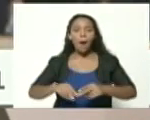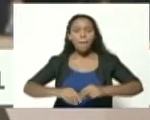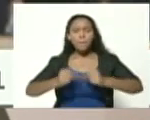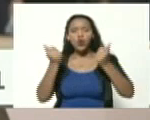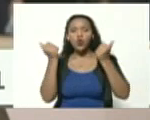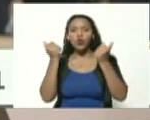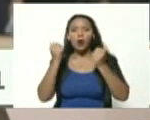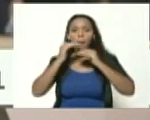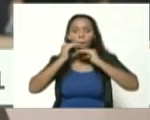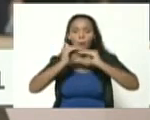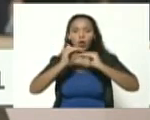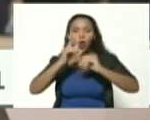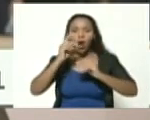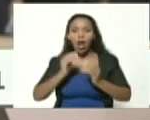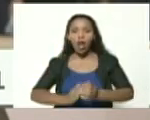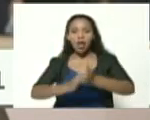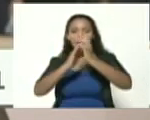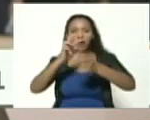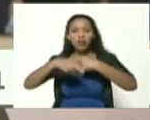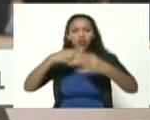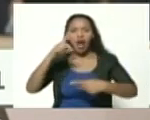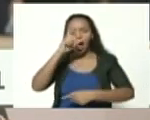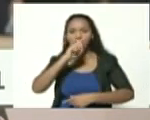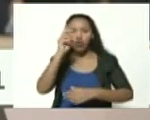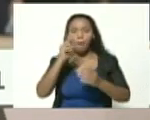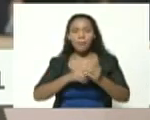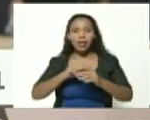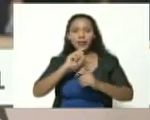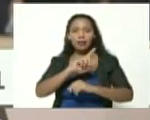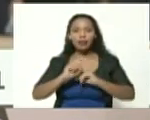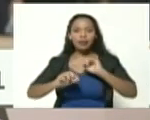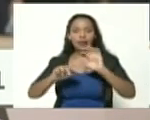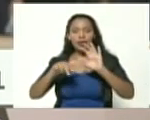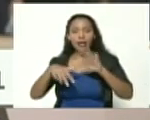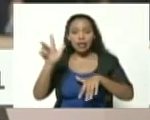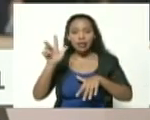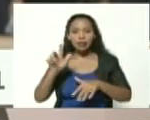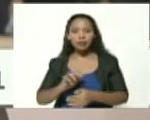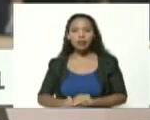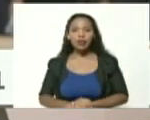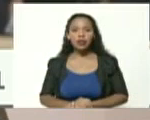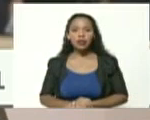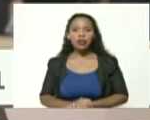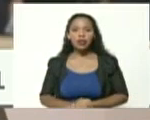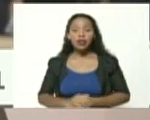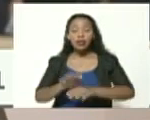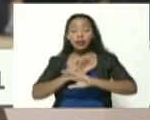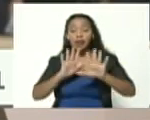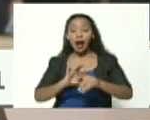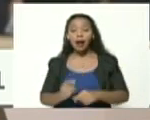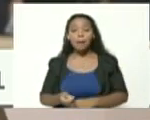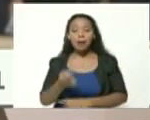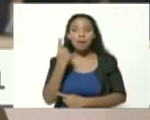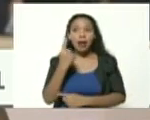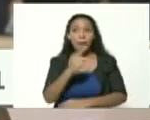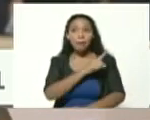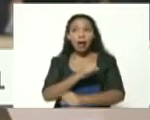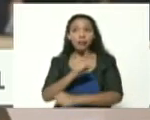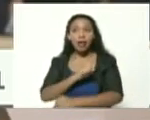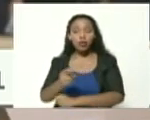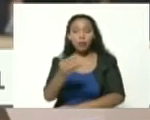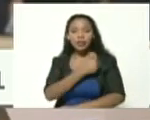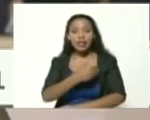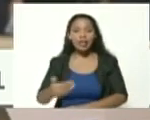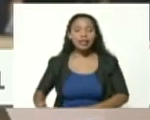física del líder revolucionario en el año 2013. Ya en el primer mandato presidencial del